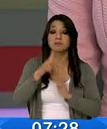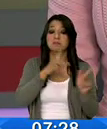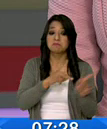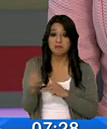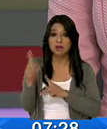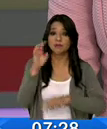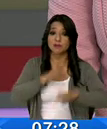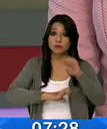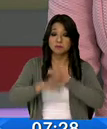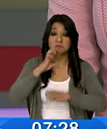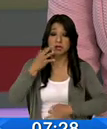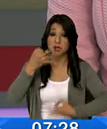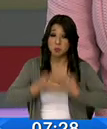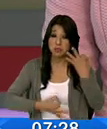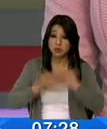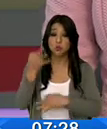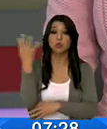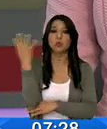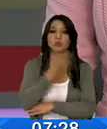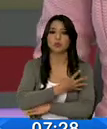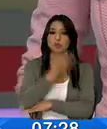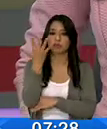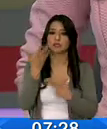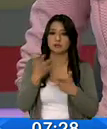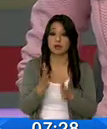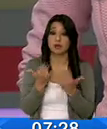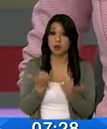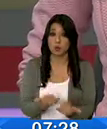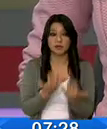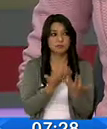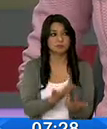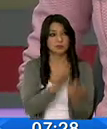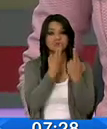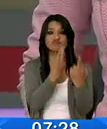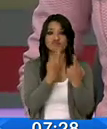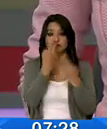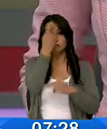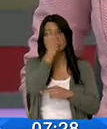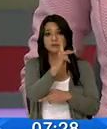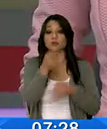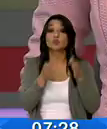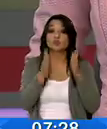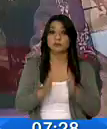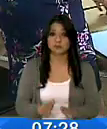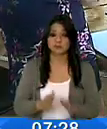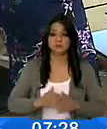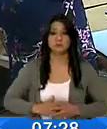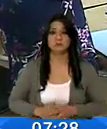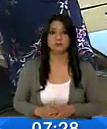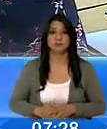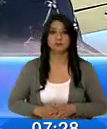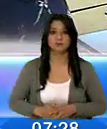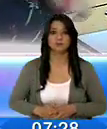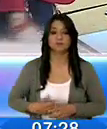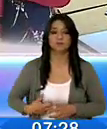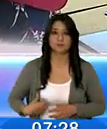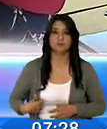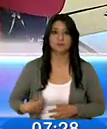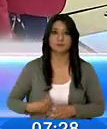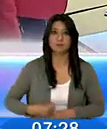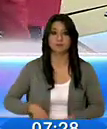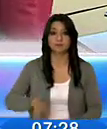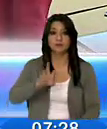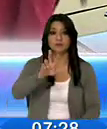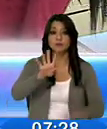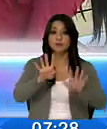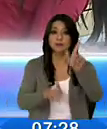a juicio duró 4 días. Ahora se espera el dictamen del juez Iván Saquicela. Son 39